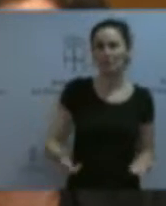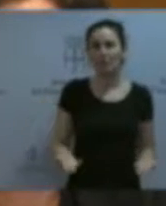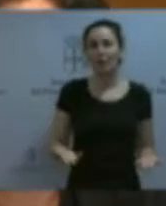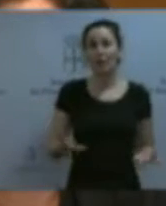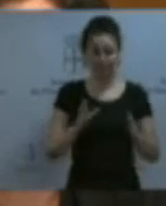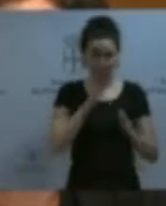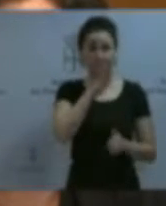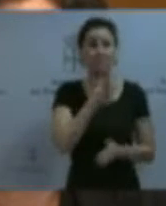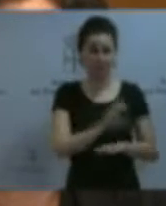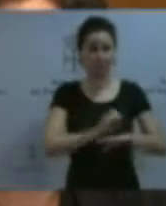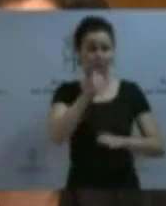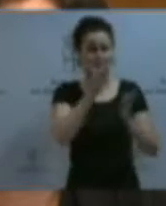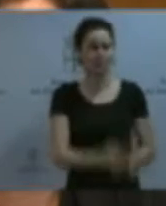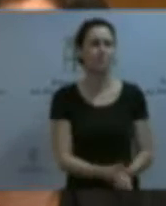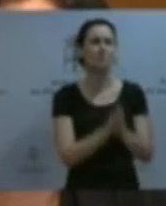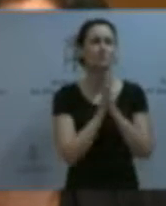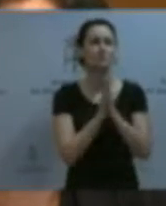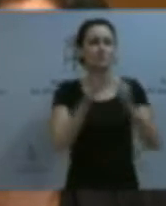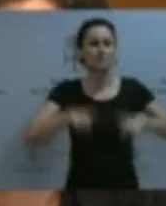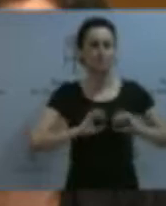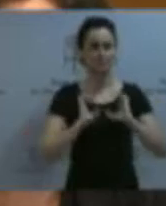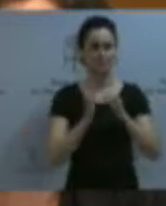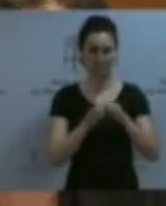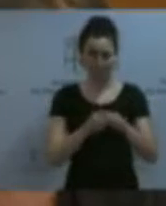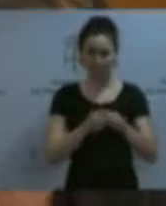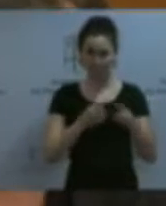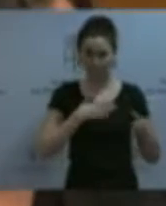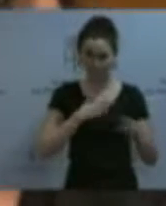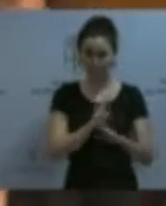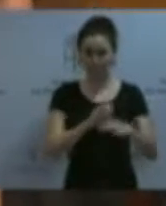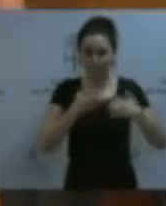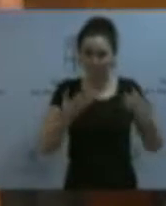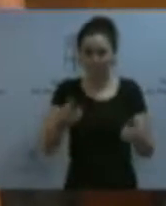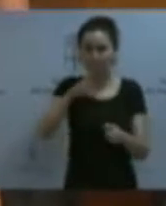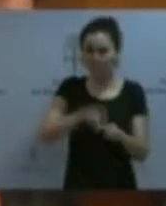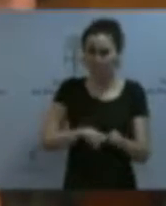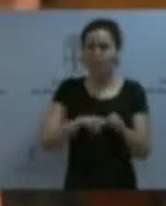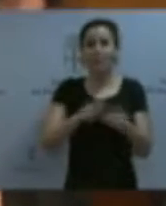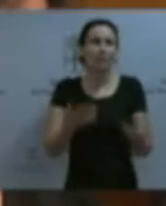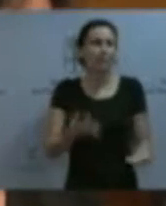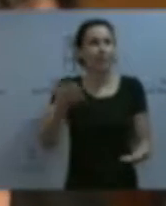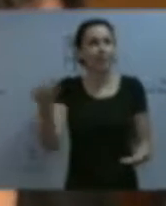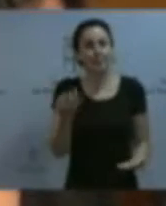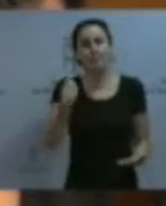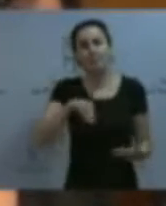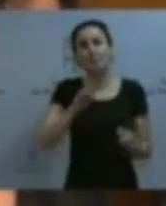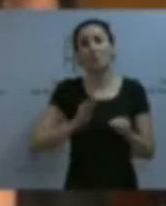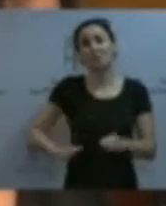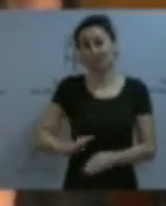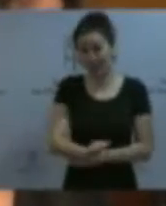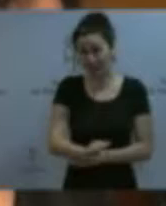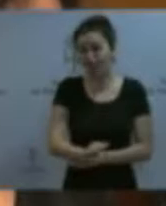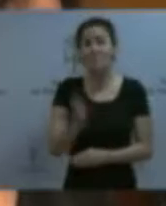consejero, le instamos desde nuestro grupo parlamentario, por un lado, a cumplir con lo que decían en materia de subvenciones